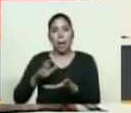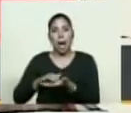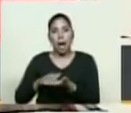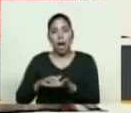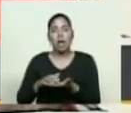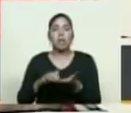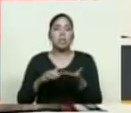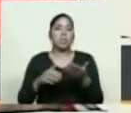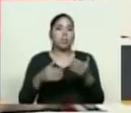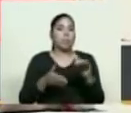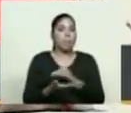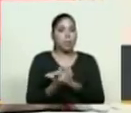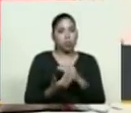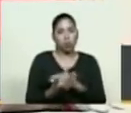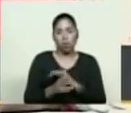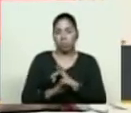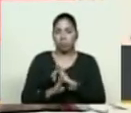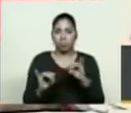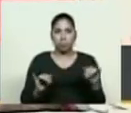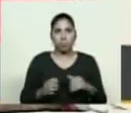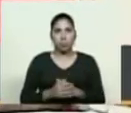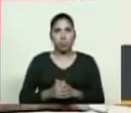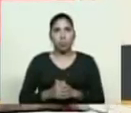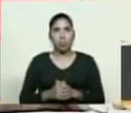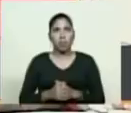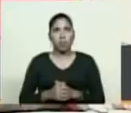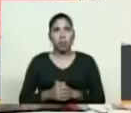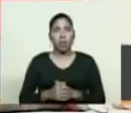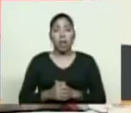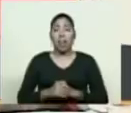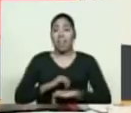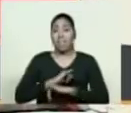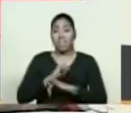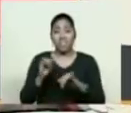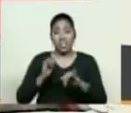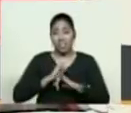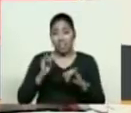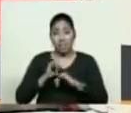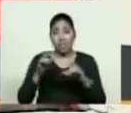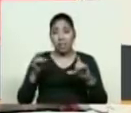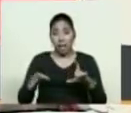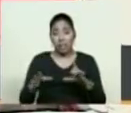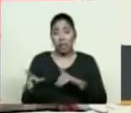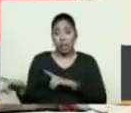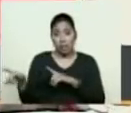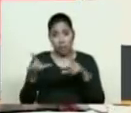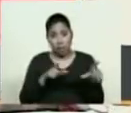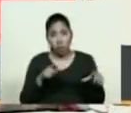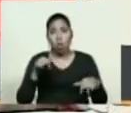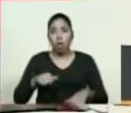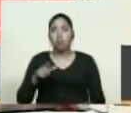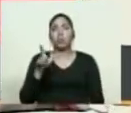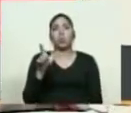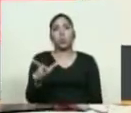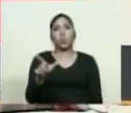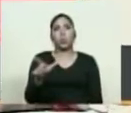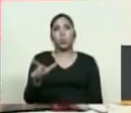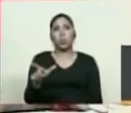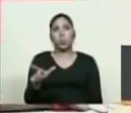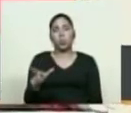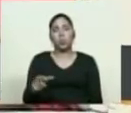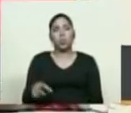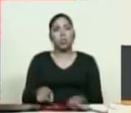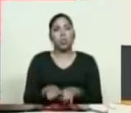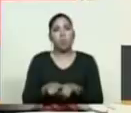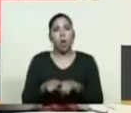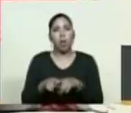estamos seguros, que al final de la jornada, cuando concluya esta jornada de carnetización, el Partido Socialista Unido de Venezuela estará aún mucho más fortalecido.